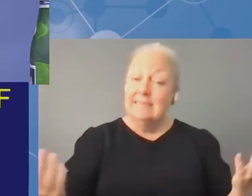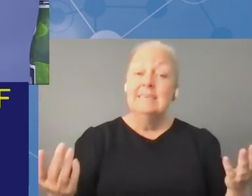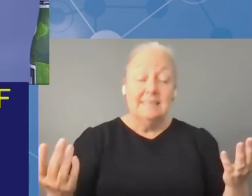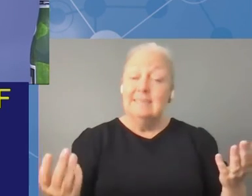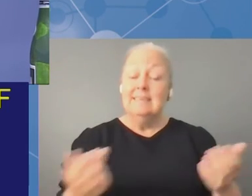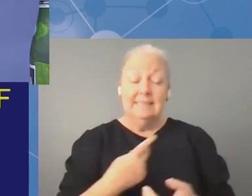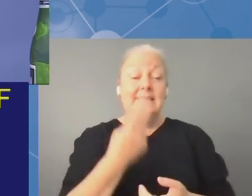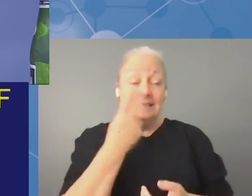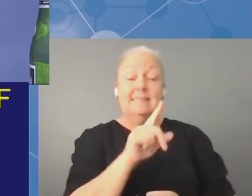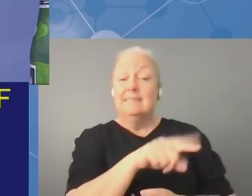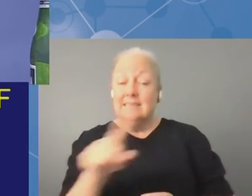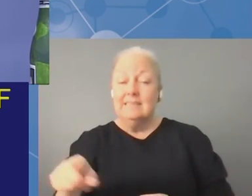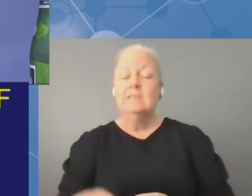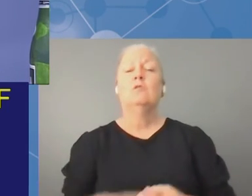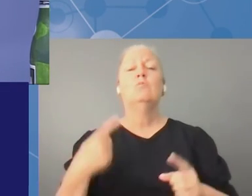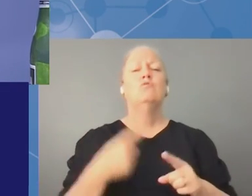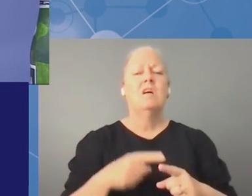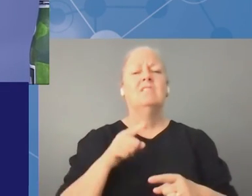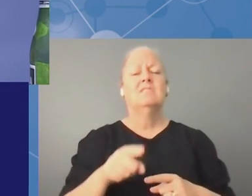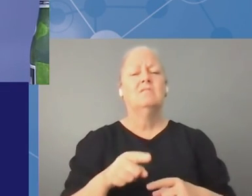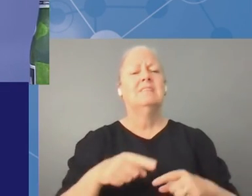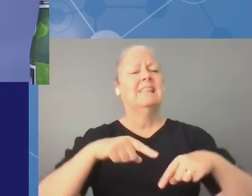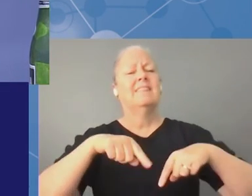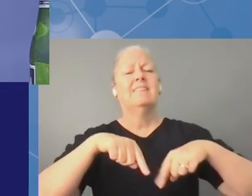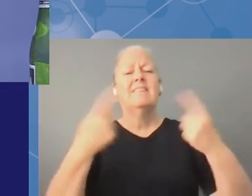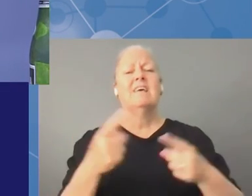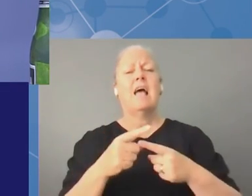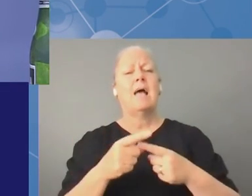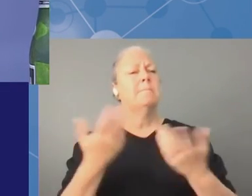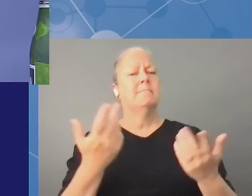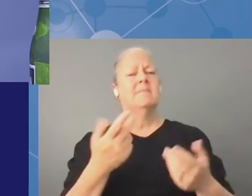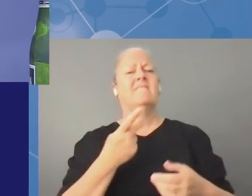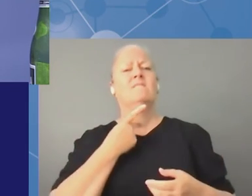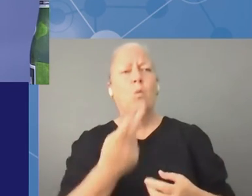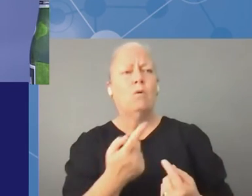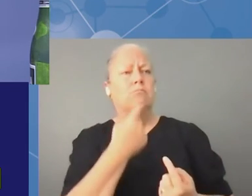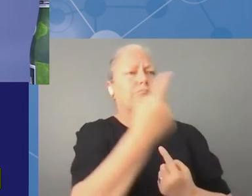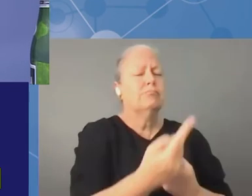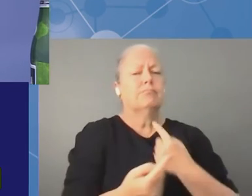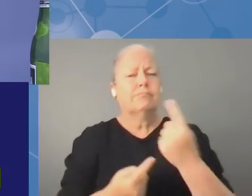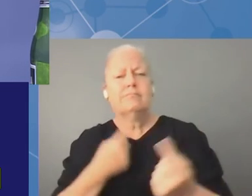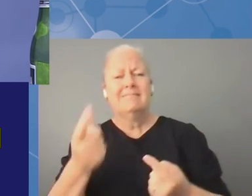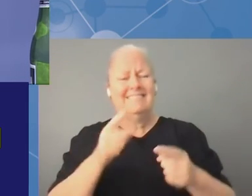Obviamente, siempre tratamos de responder a esas necesidades, pero también tenemos,